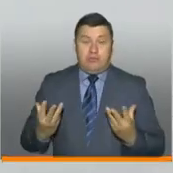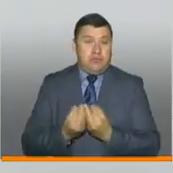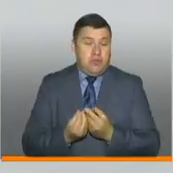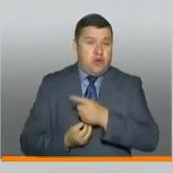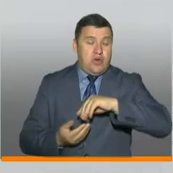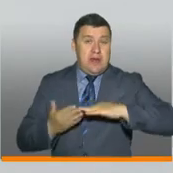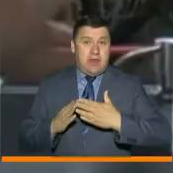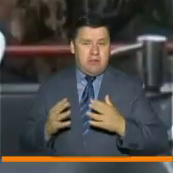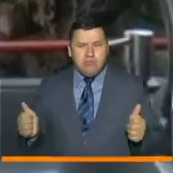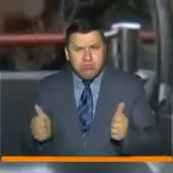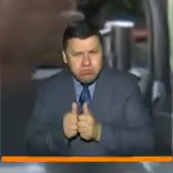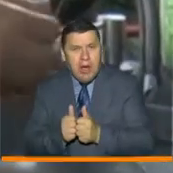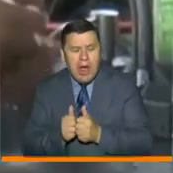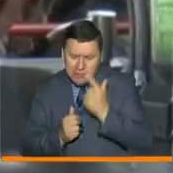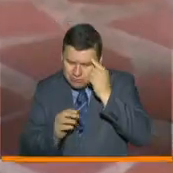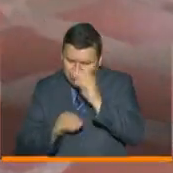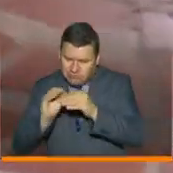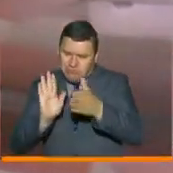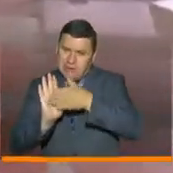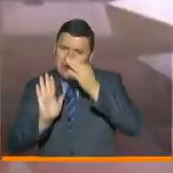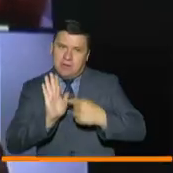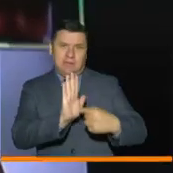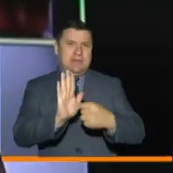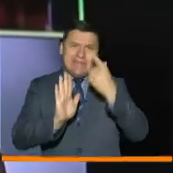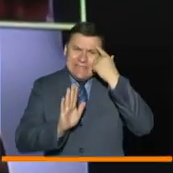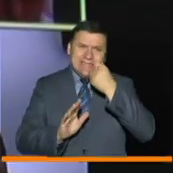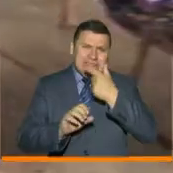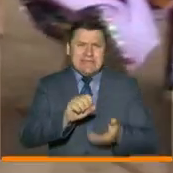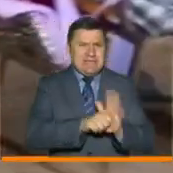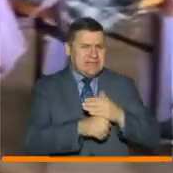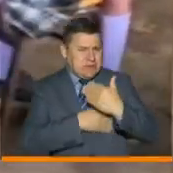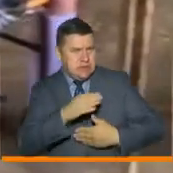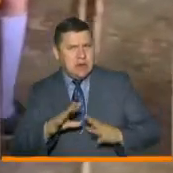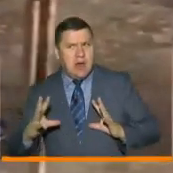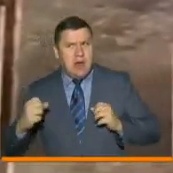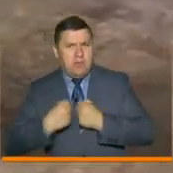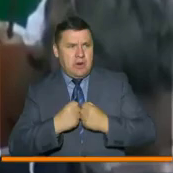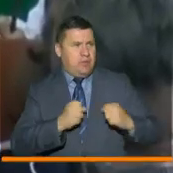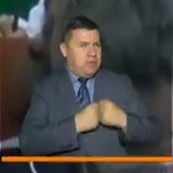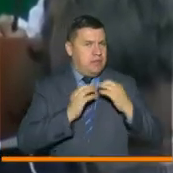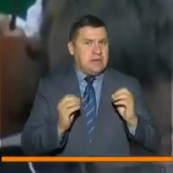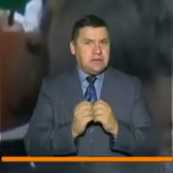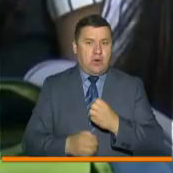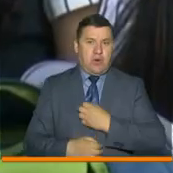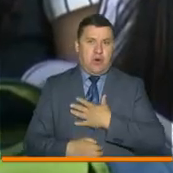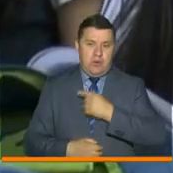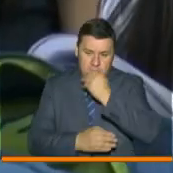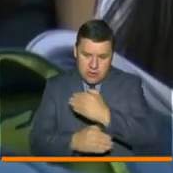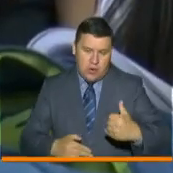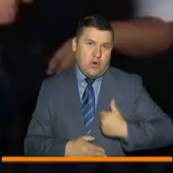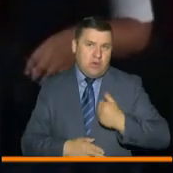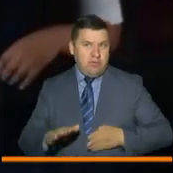la comunidad educativa, hacen frente a los desafíos que presenta la pandemia y continúan consolidando oportunidades para nuestros